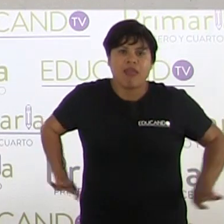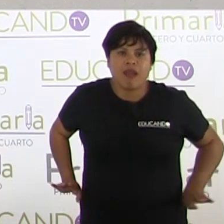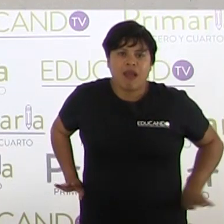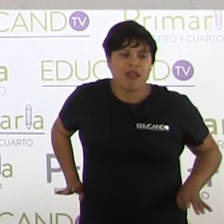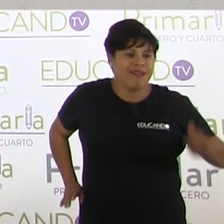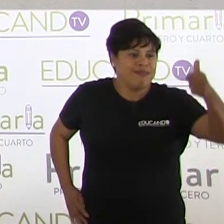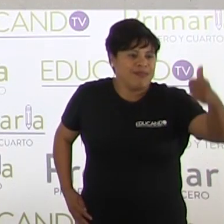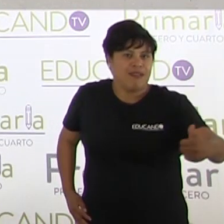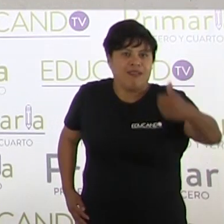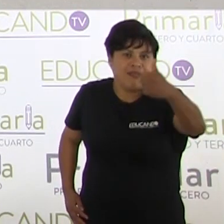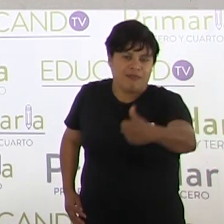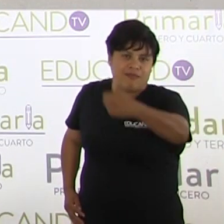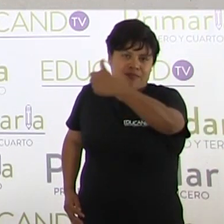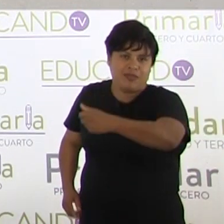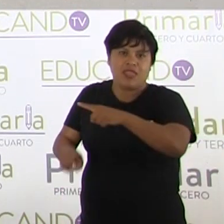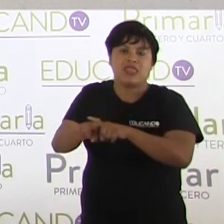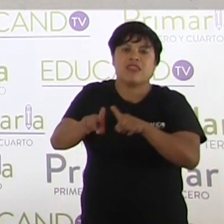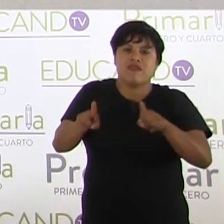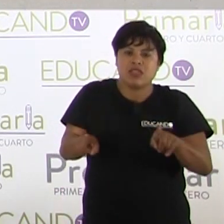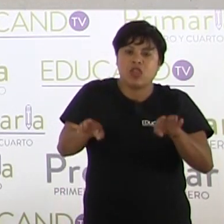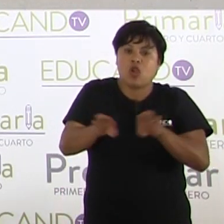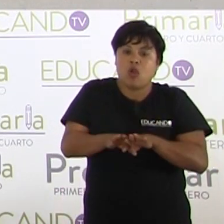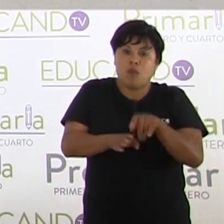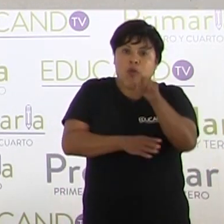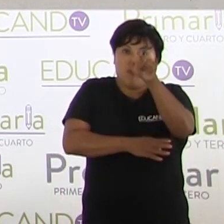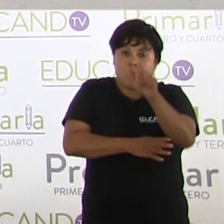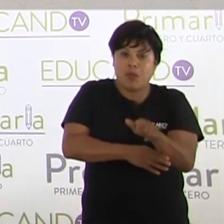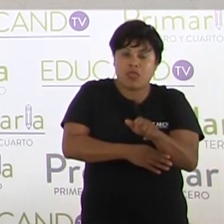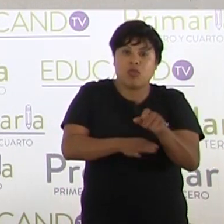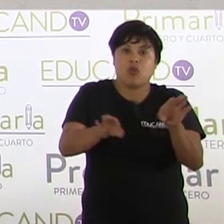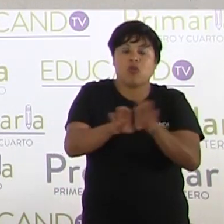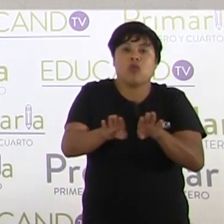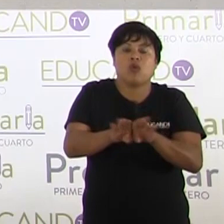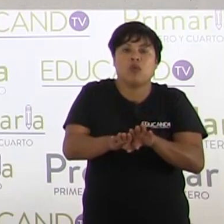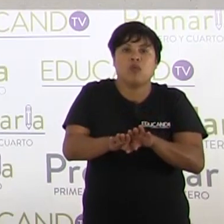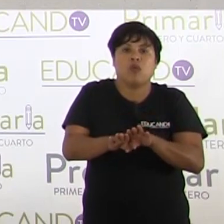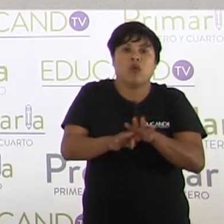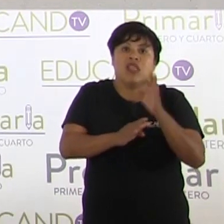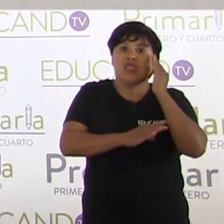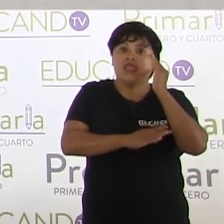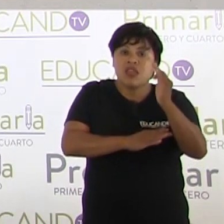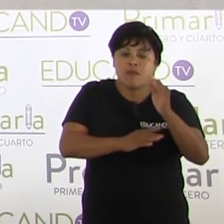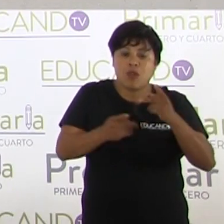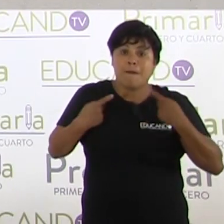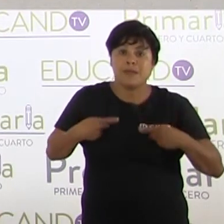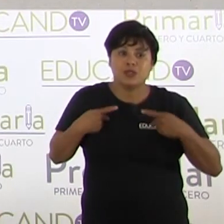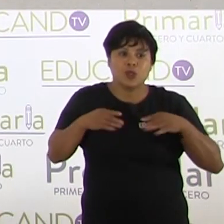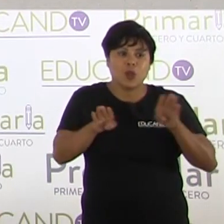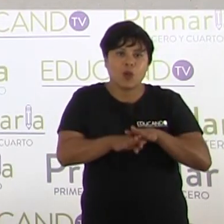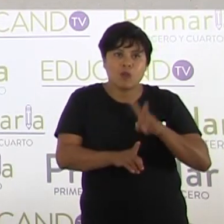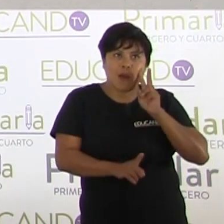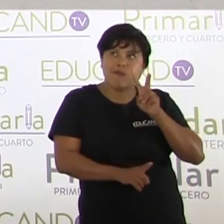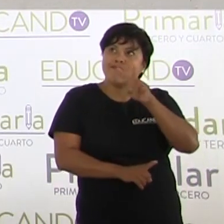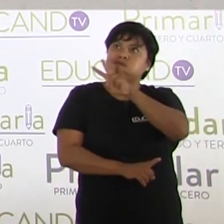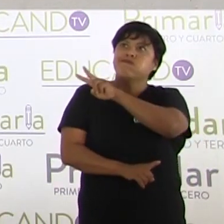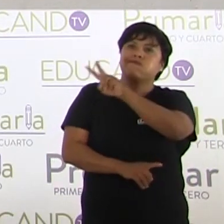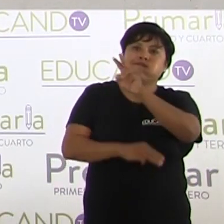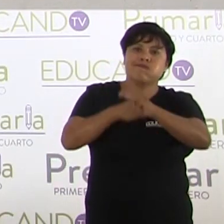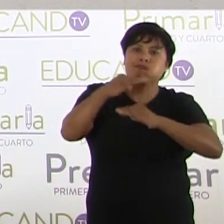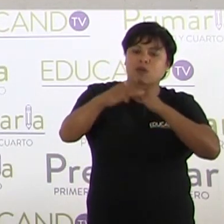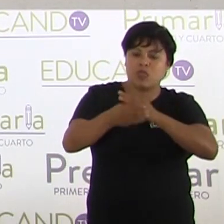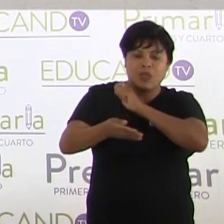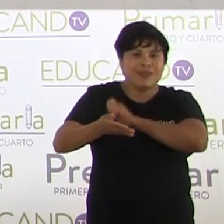lo distinga según el momento, según la perspectiva en el